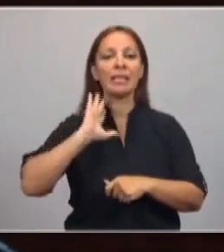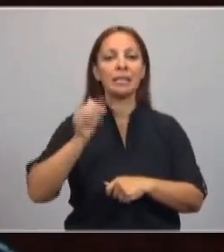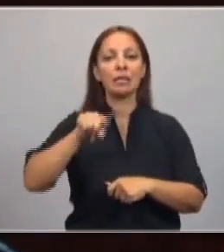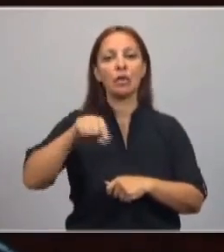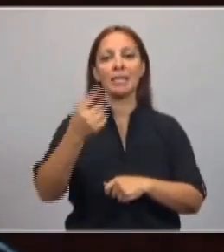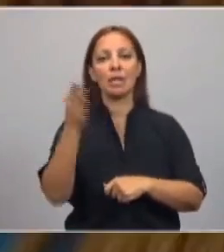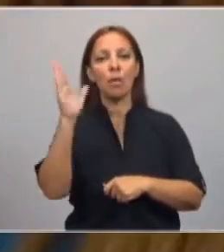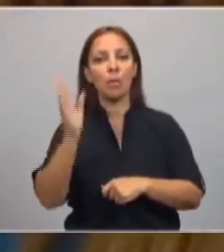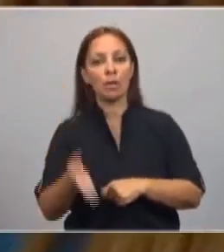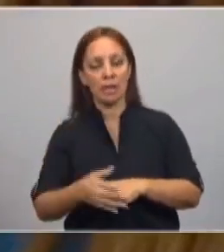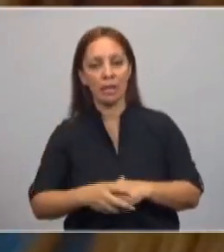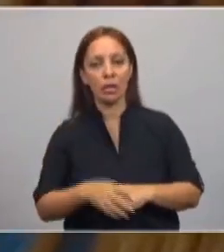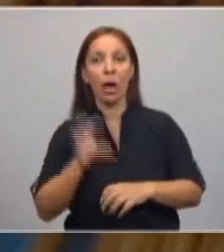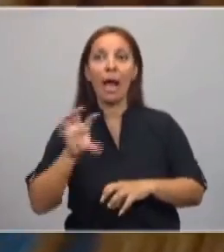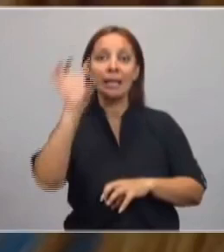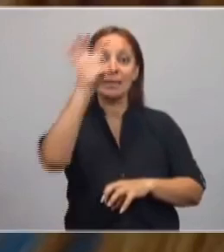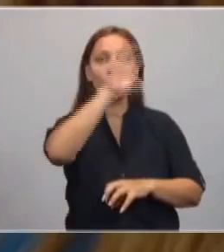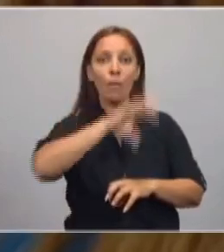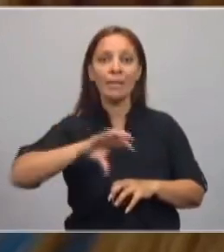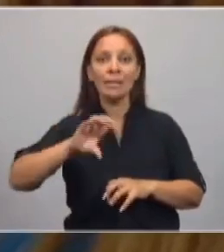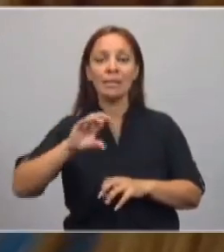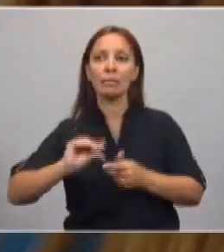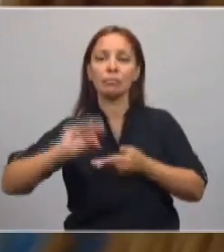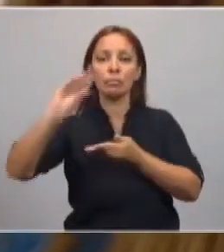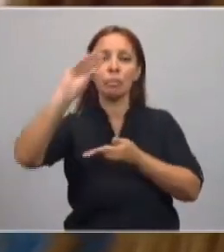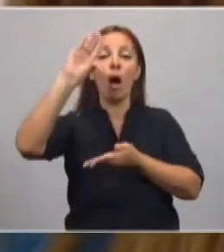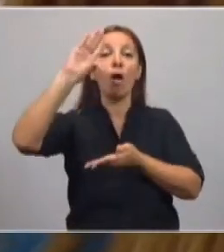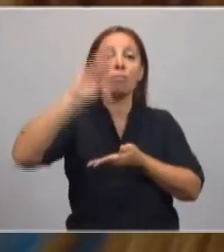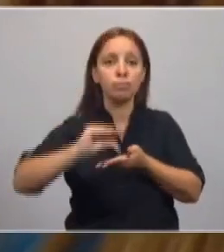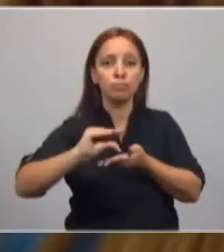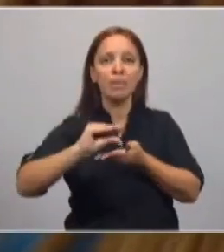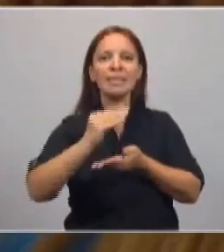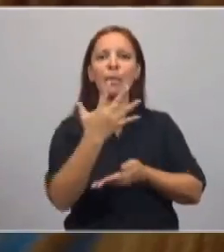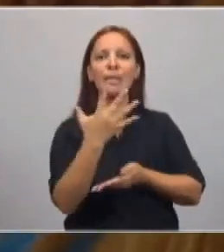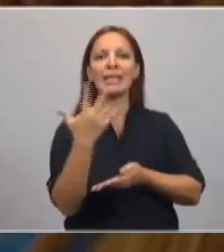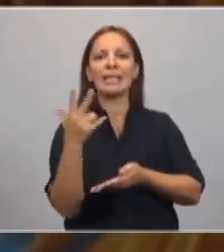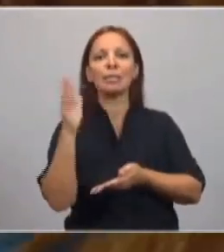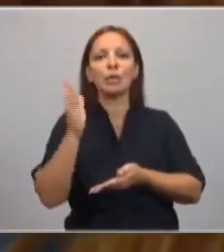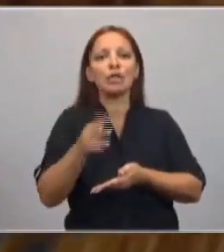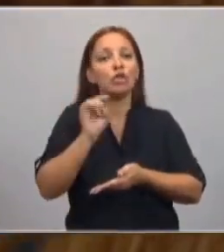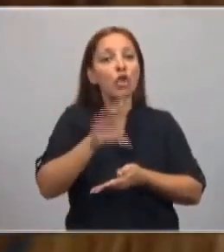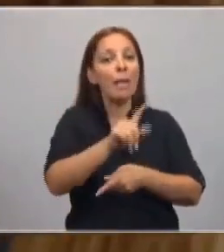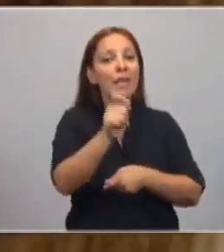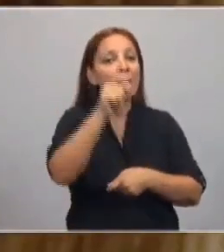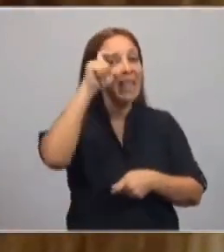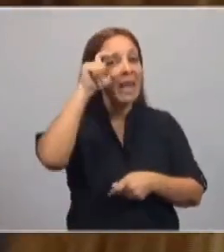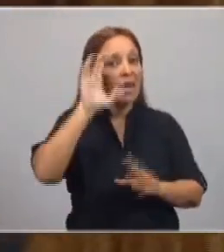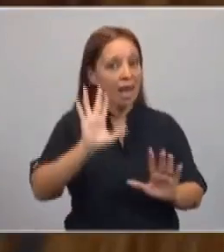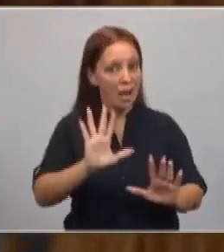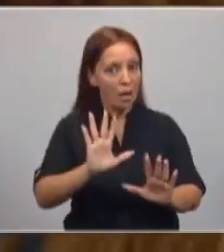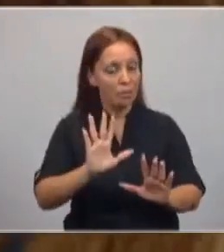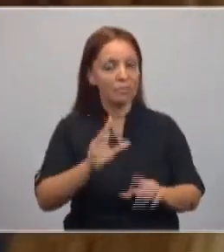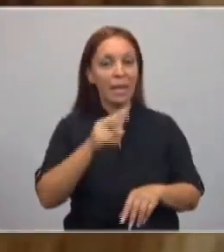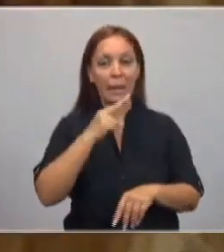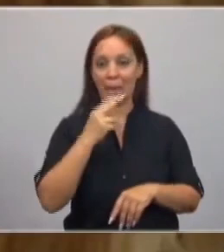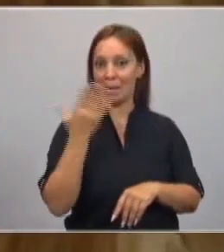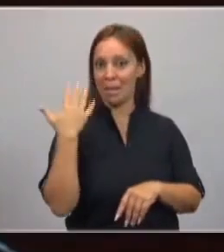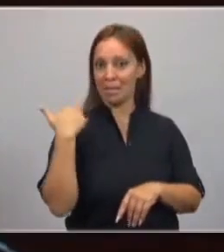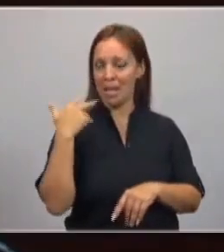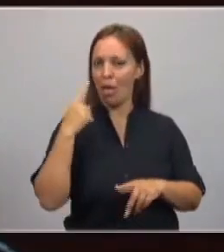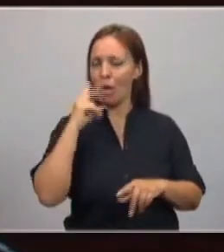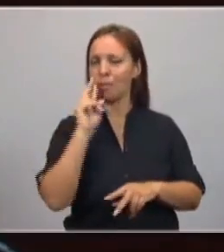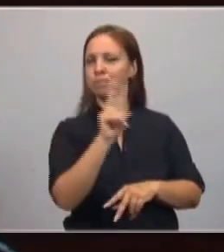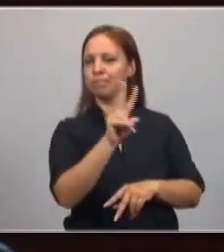16,5%. Y a las provincias el 53% solo en enero. Lo escuchábamos el viernes declamar,